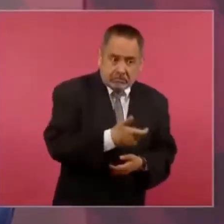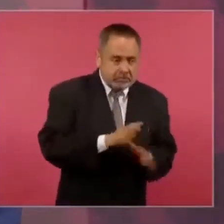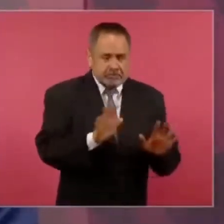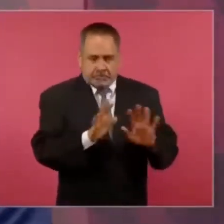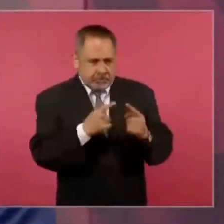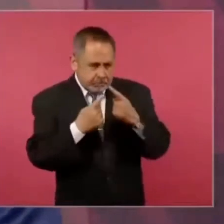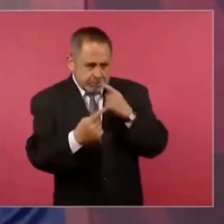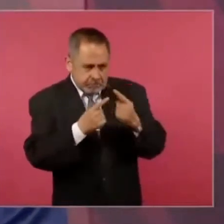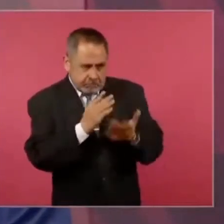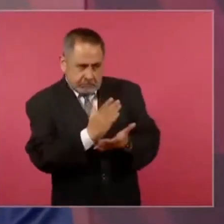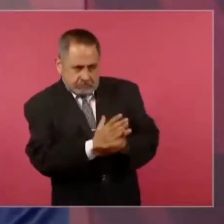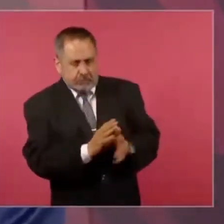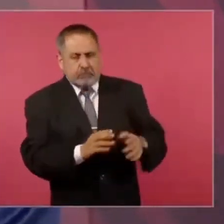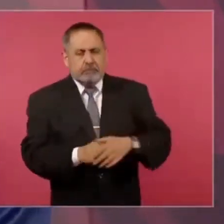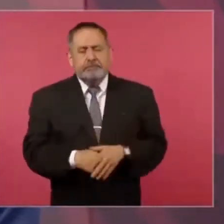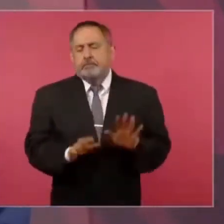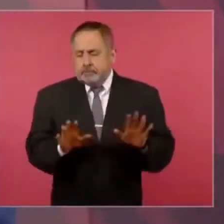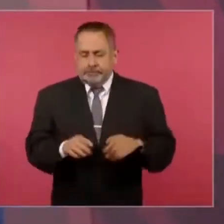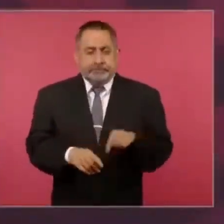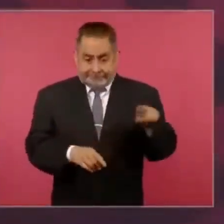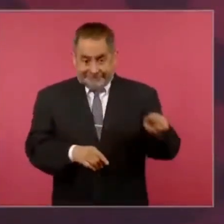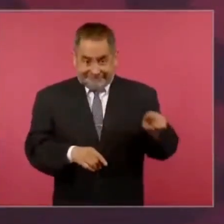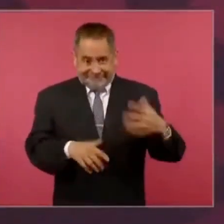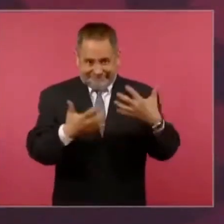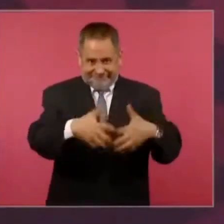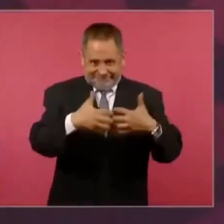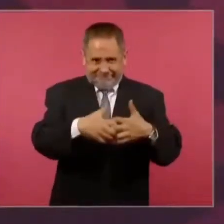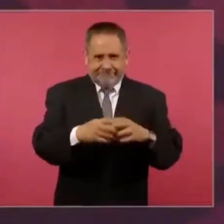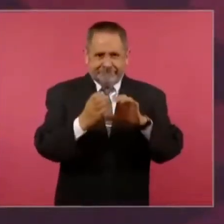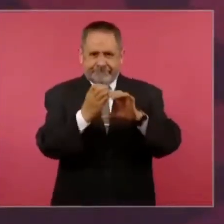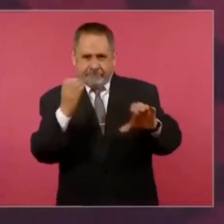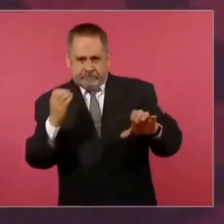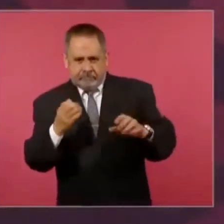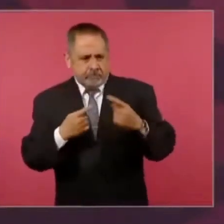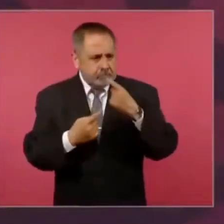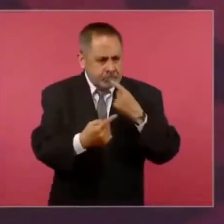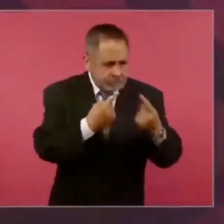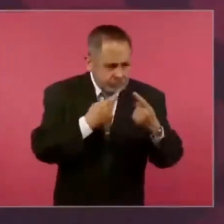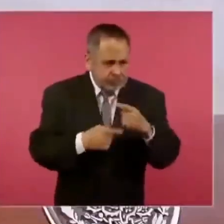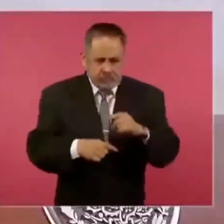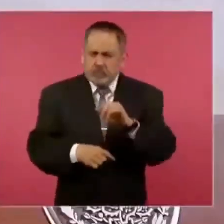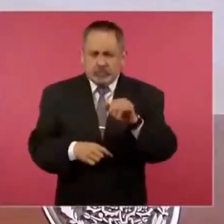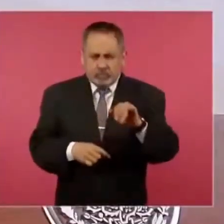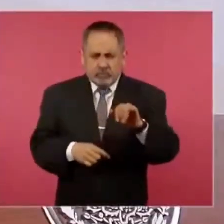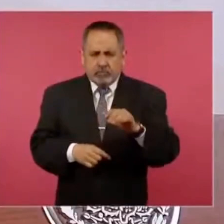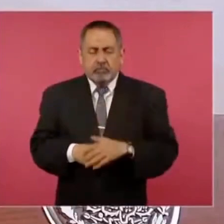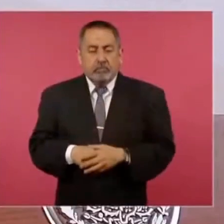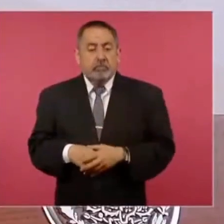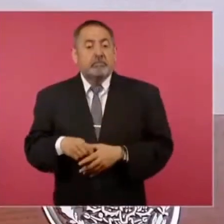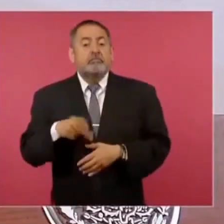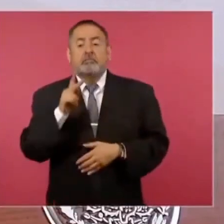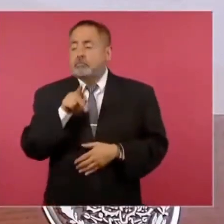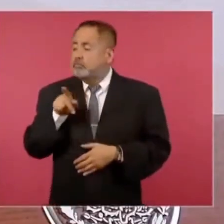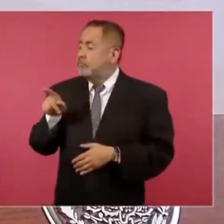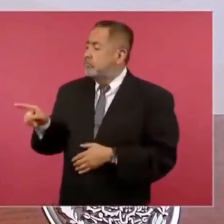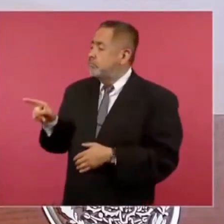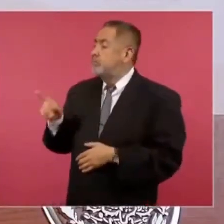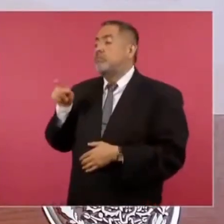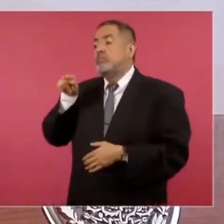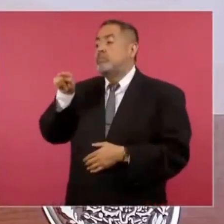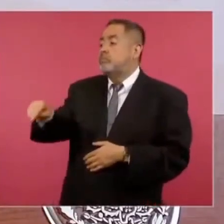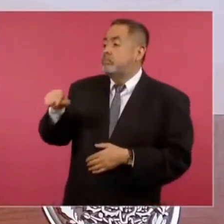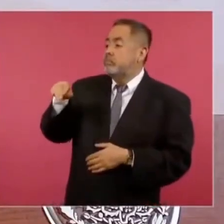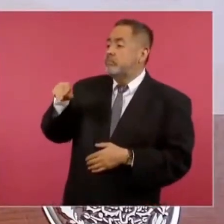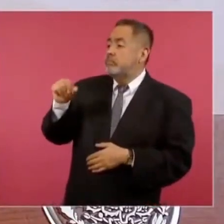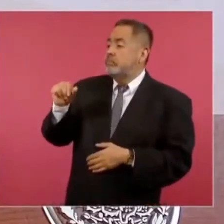Bueno, dice, sí, de acuerdo. Se inicia la negociación. Ah, pero no queremos que participe Bartlett.